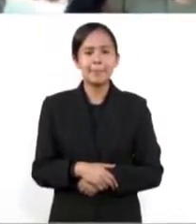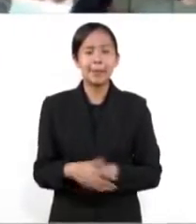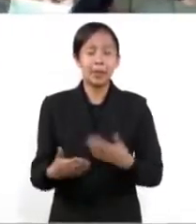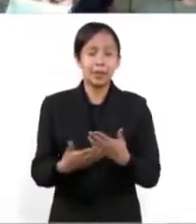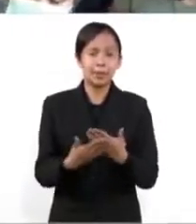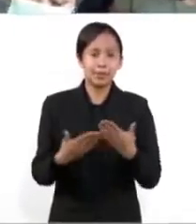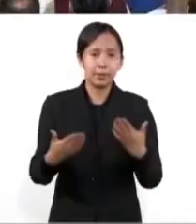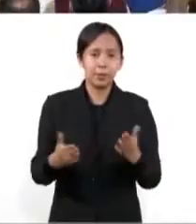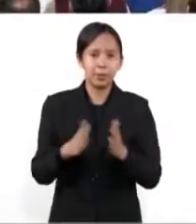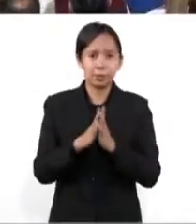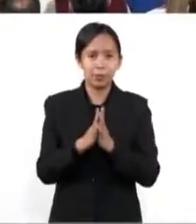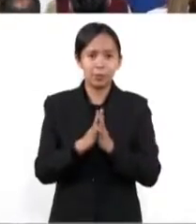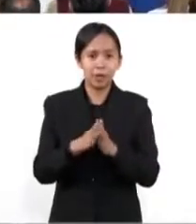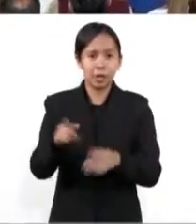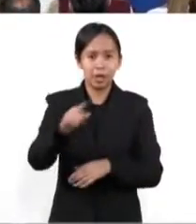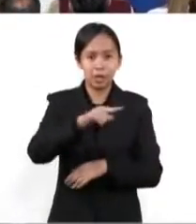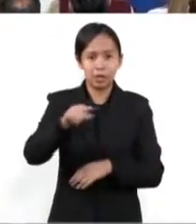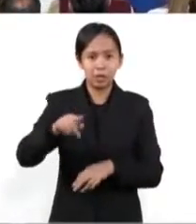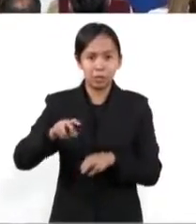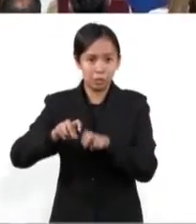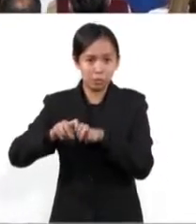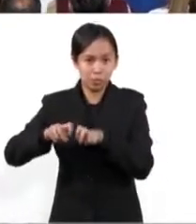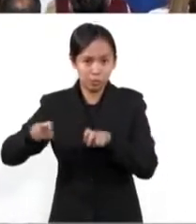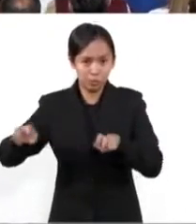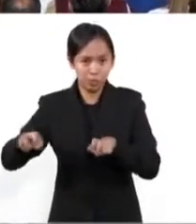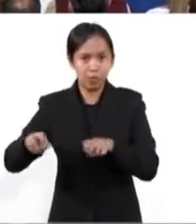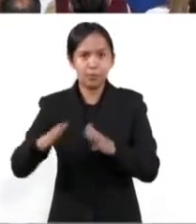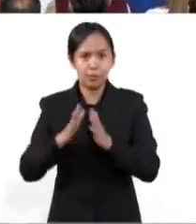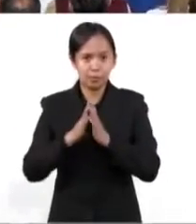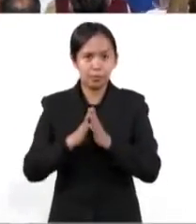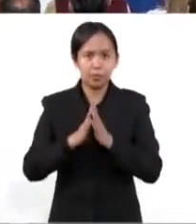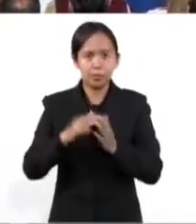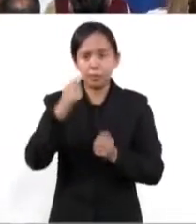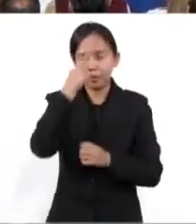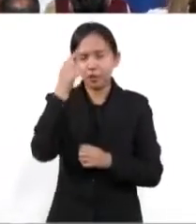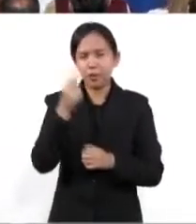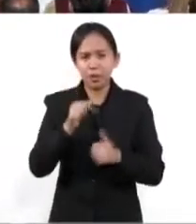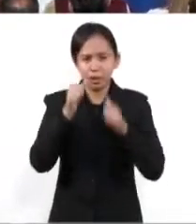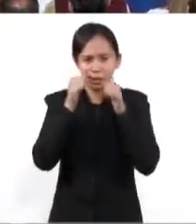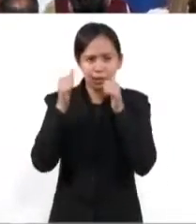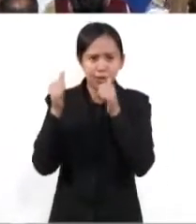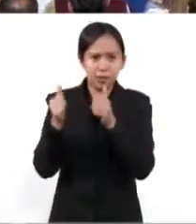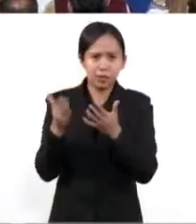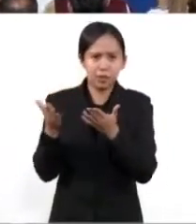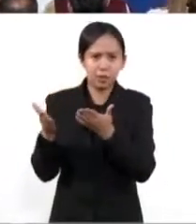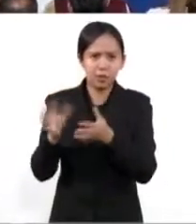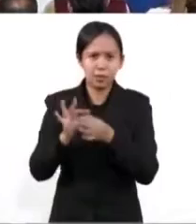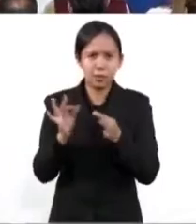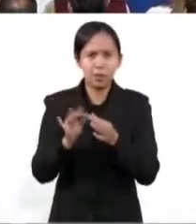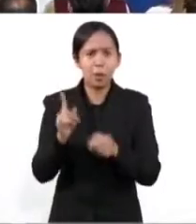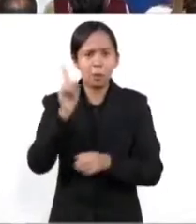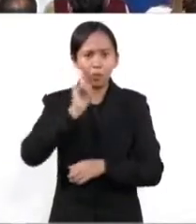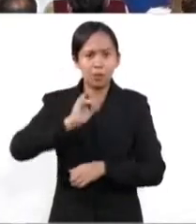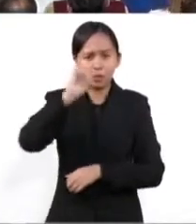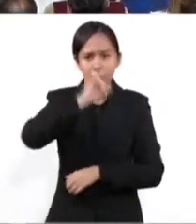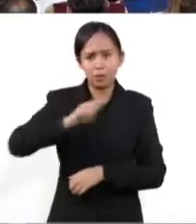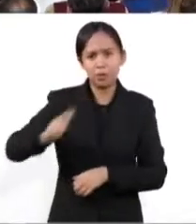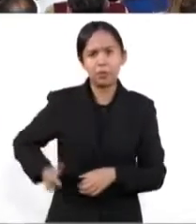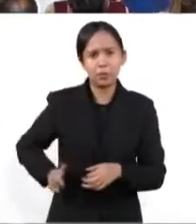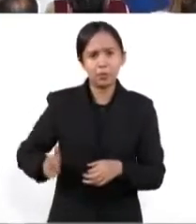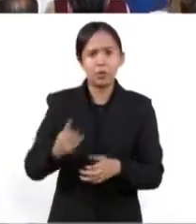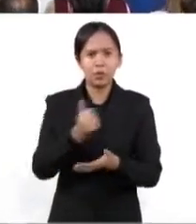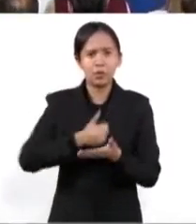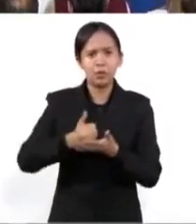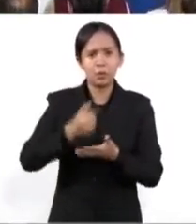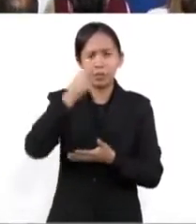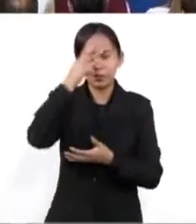Y a continuación invitamos a los miembros del Presidium, sean tan amables de tomar asiento para escuchar el mensaje que nos dirige la jefa de gobierno de